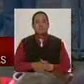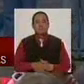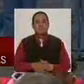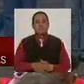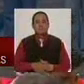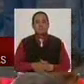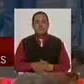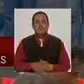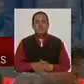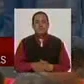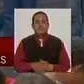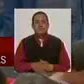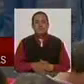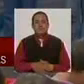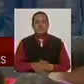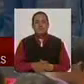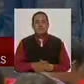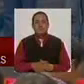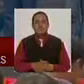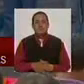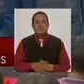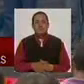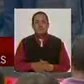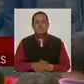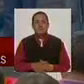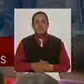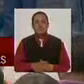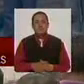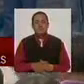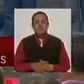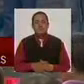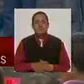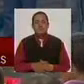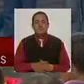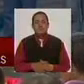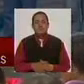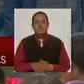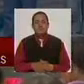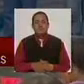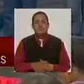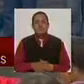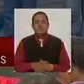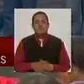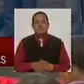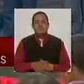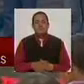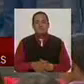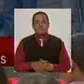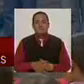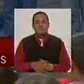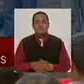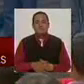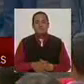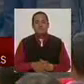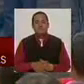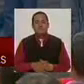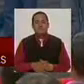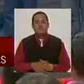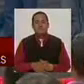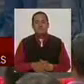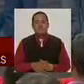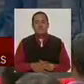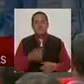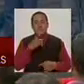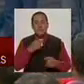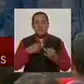Han tratado de venir acá acompañando a nuestra primera dama de la nación. De igual manera, a todas